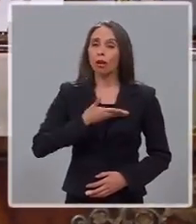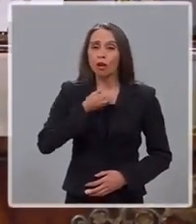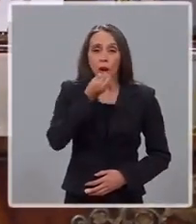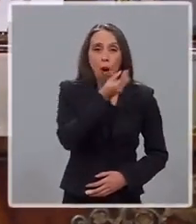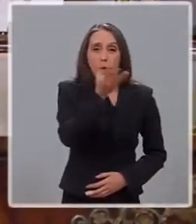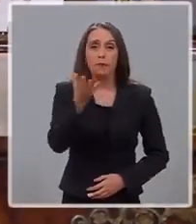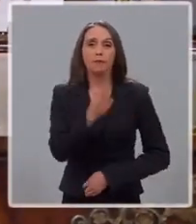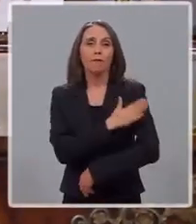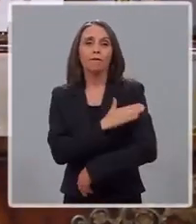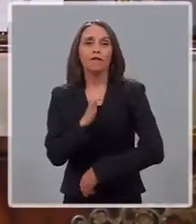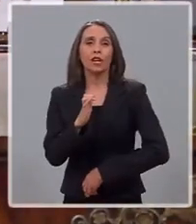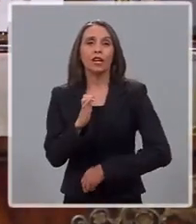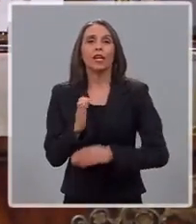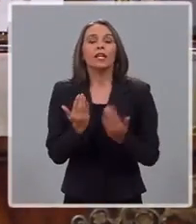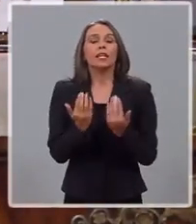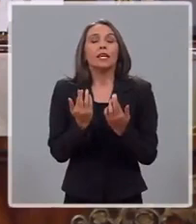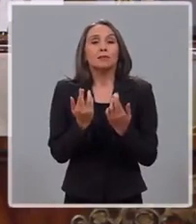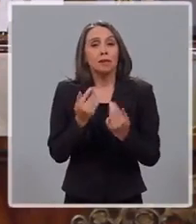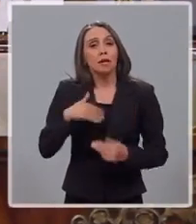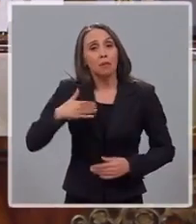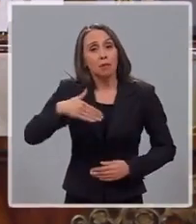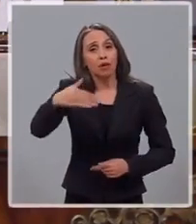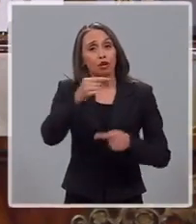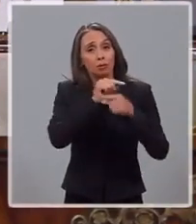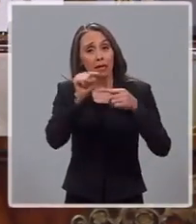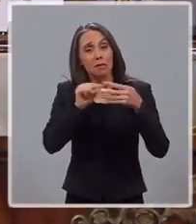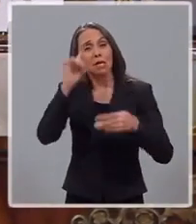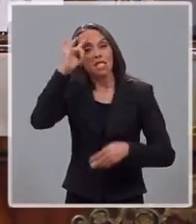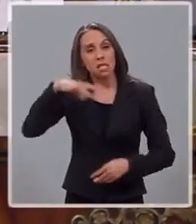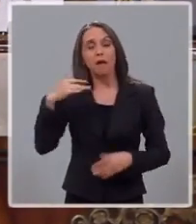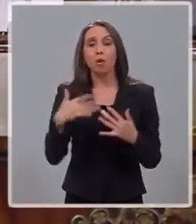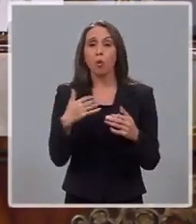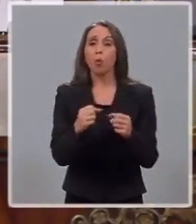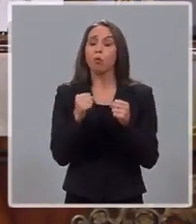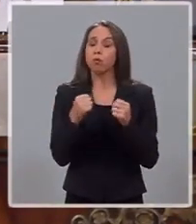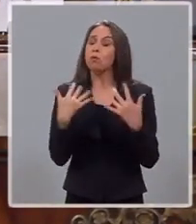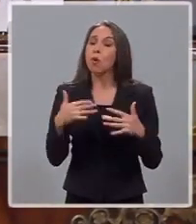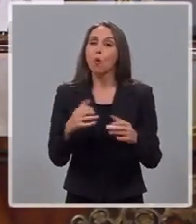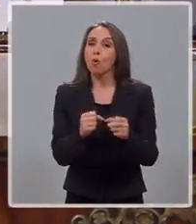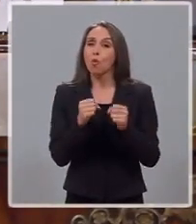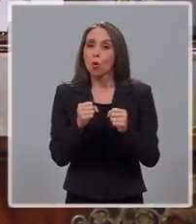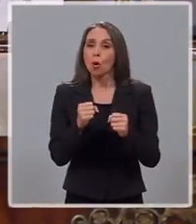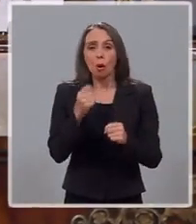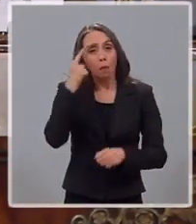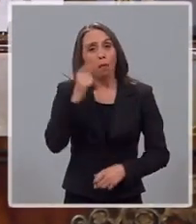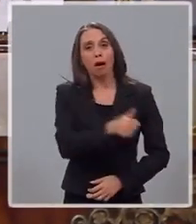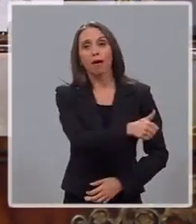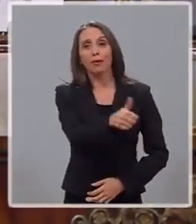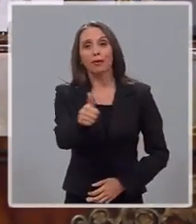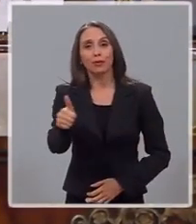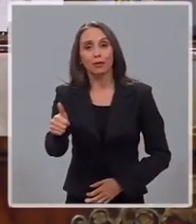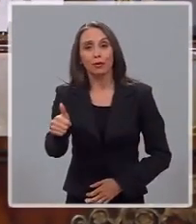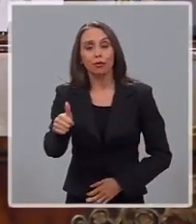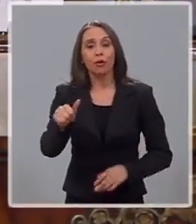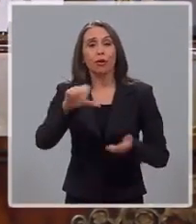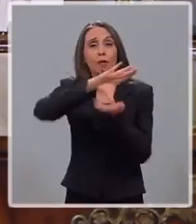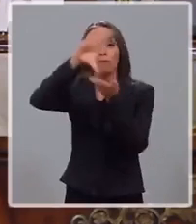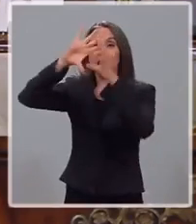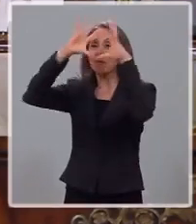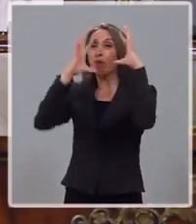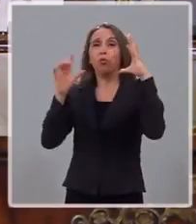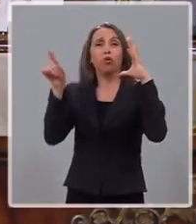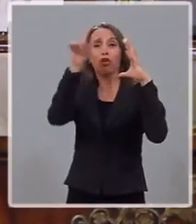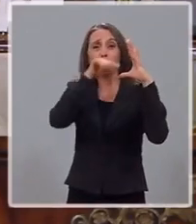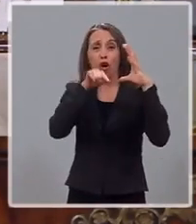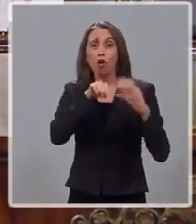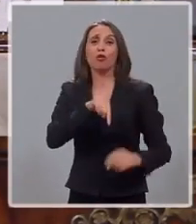y esperanza sabemos que las próximas semanas serán duras muy duras y para todos el mundo entero y